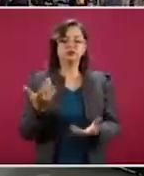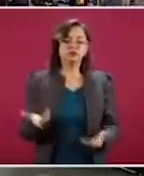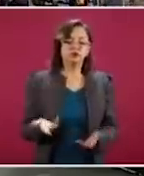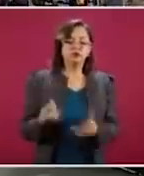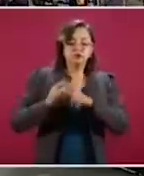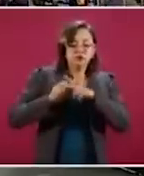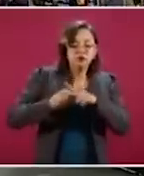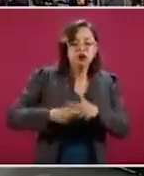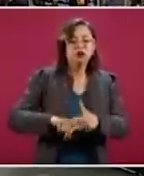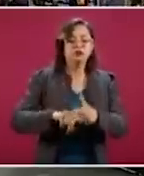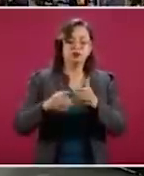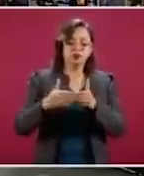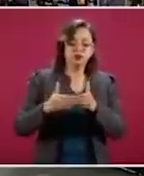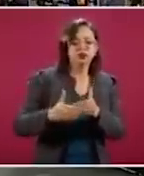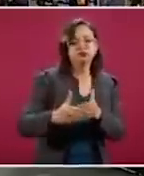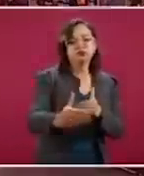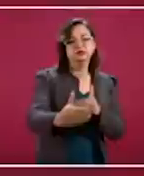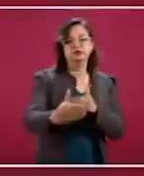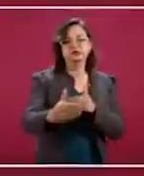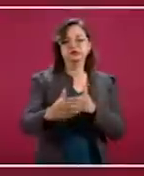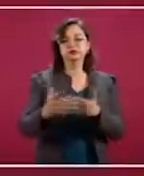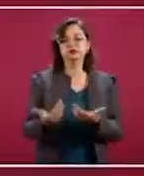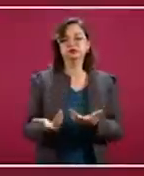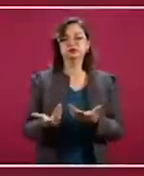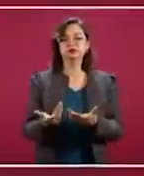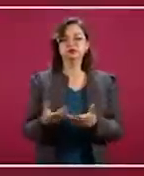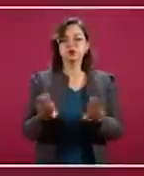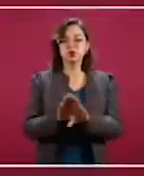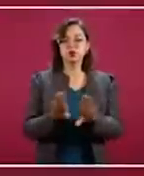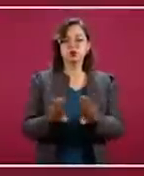semilla para detonar